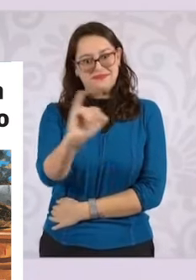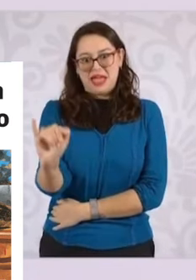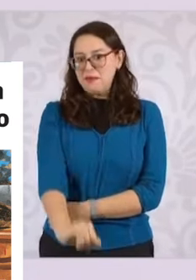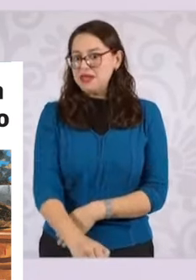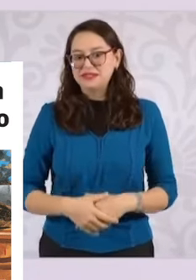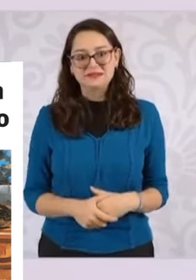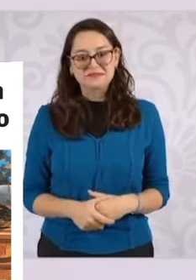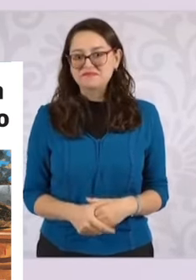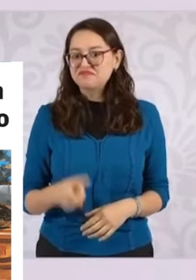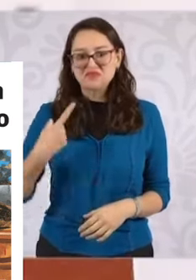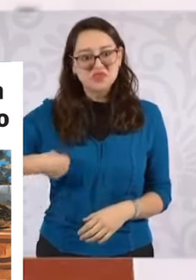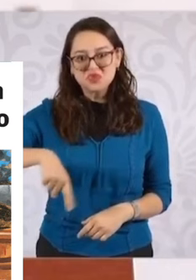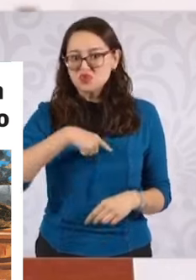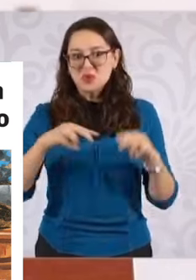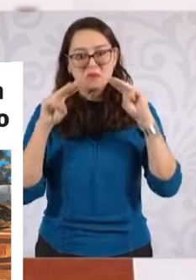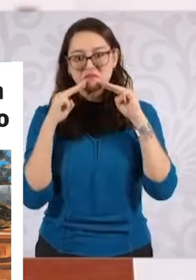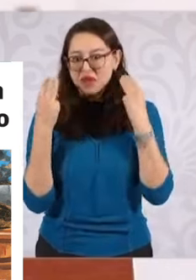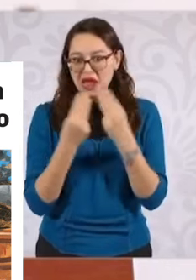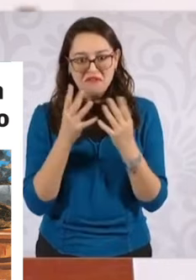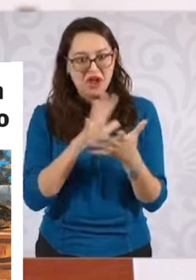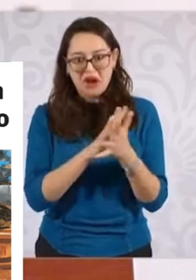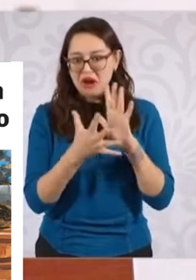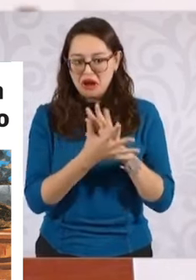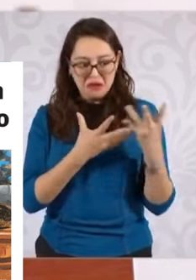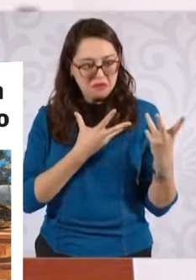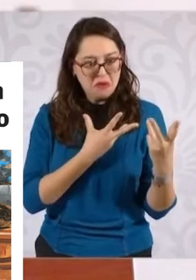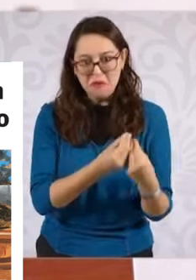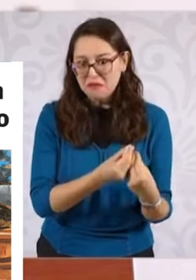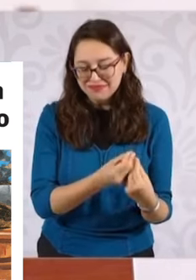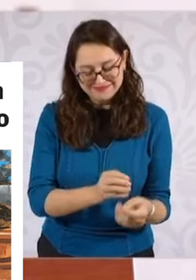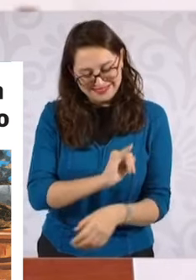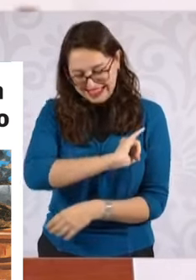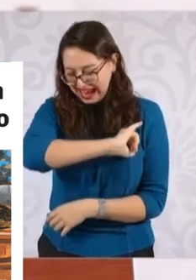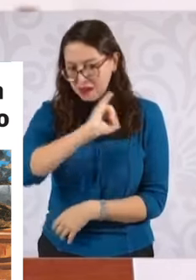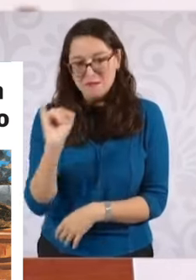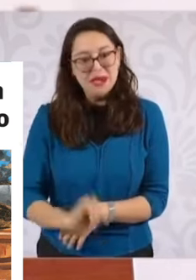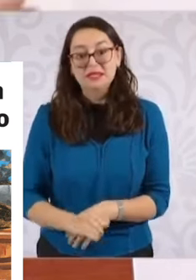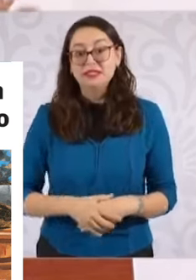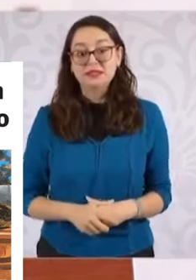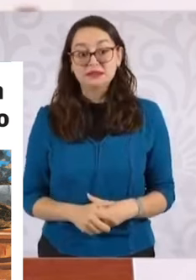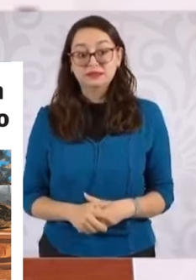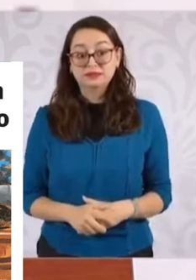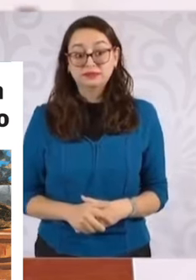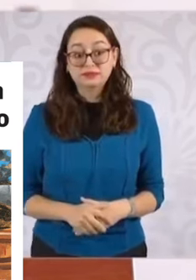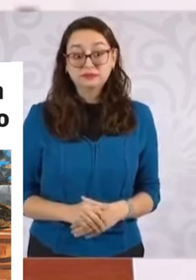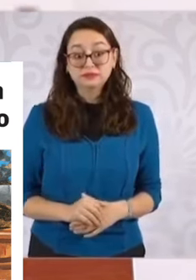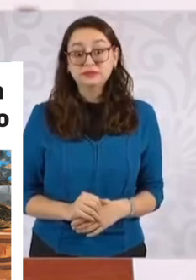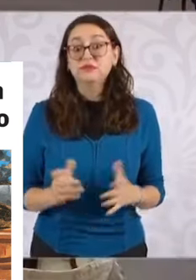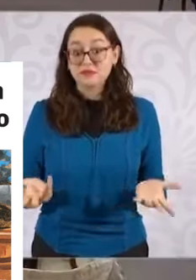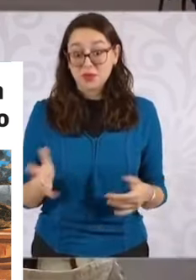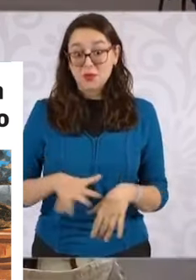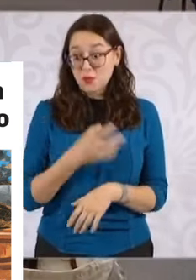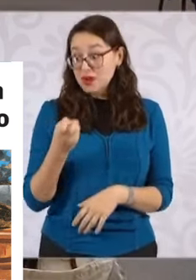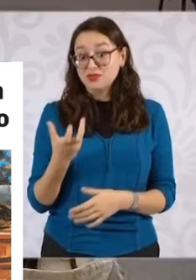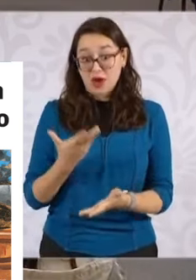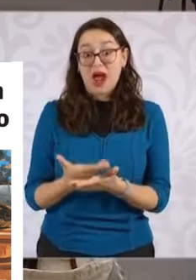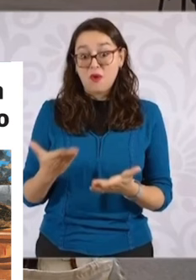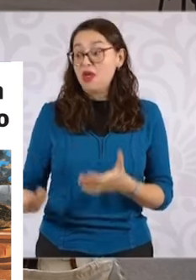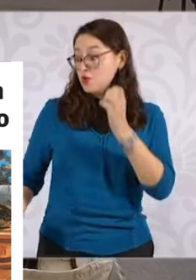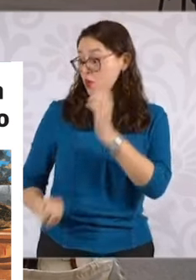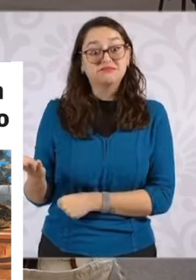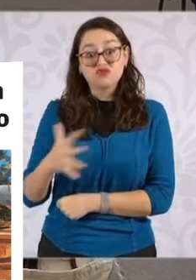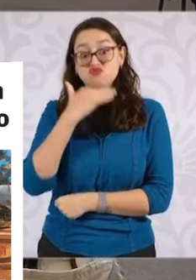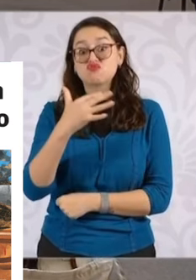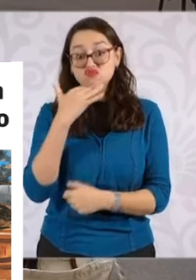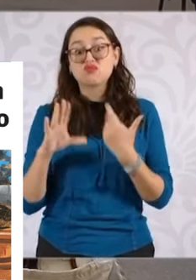colusión o un acto de corrupción. Y que si llega a verlo, para eso está la Secretaría